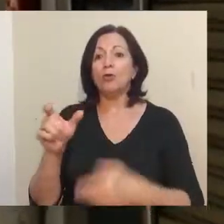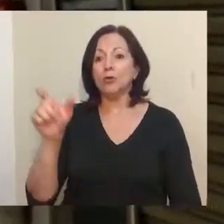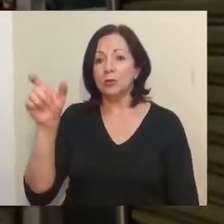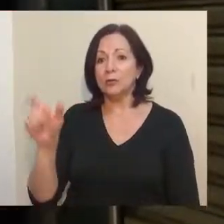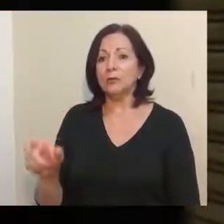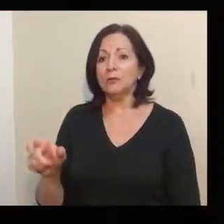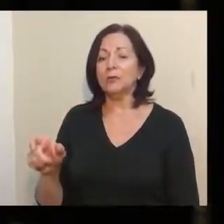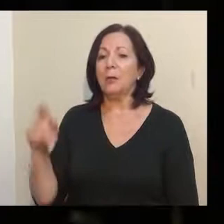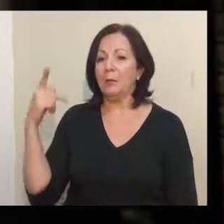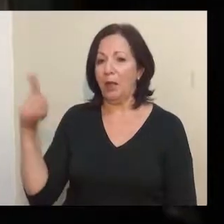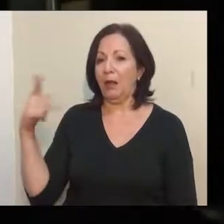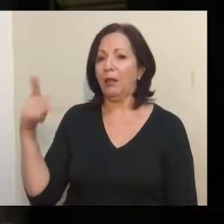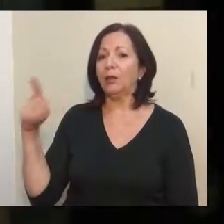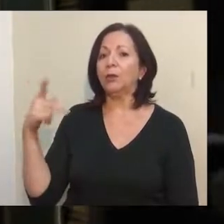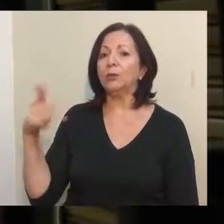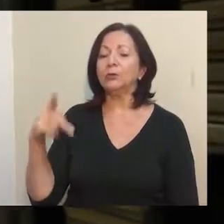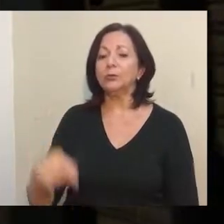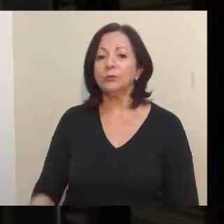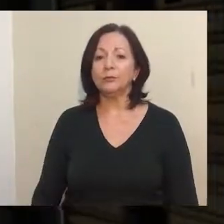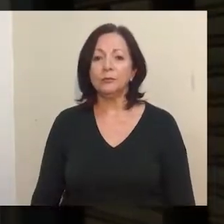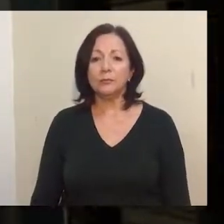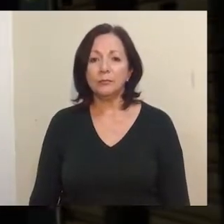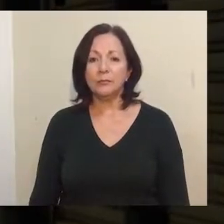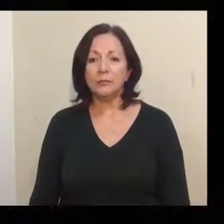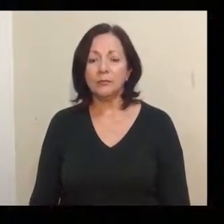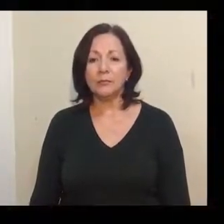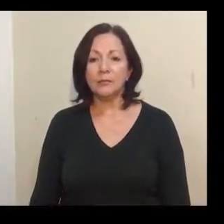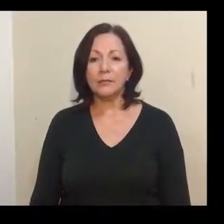y muchos otros peligran.